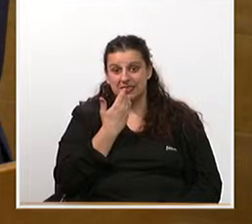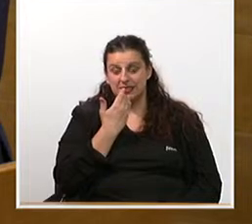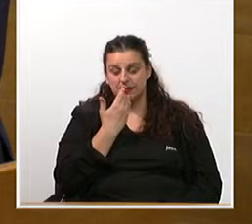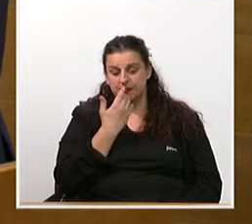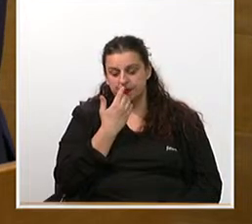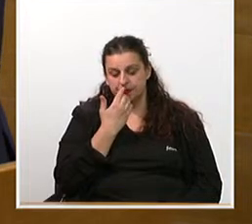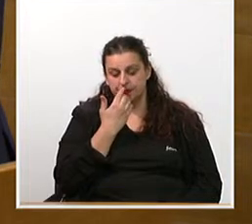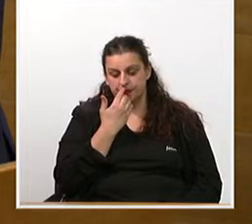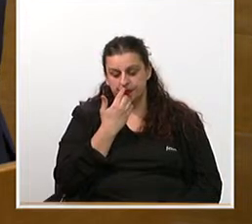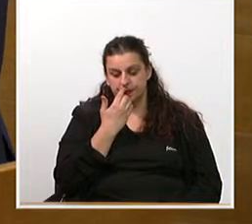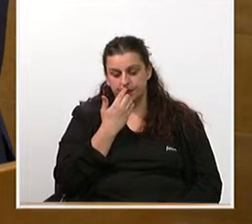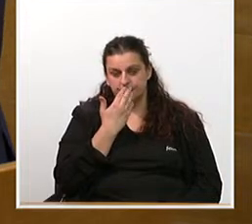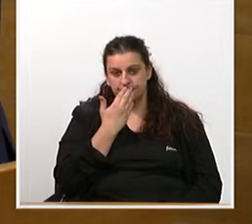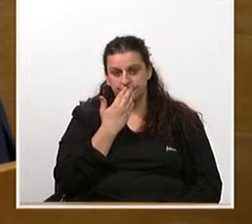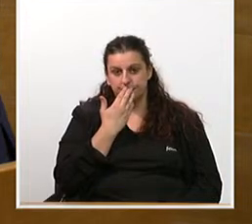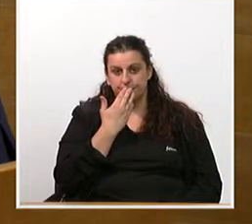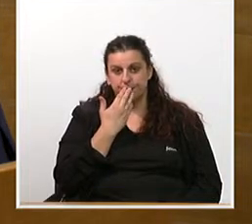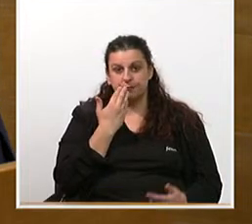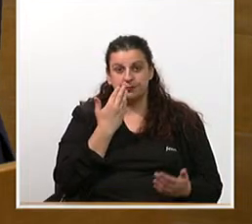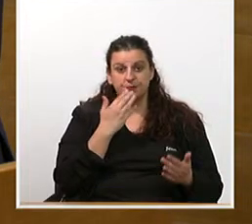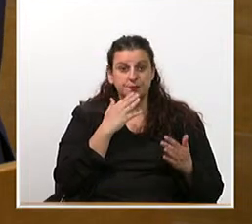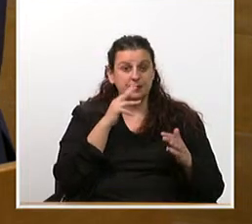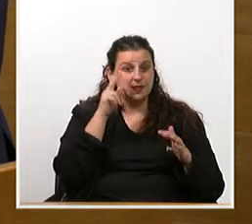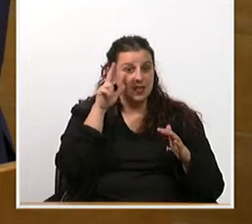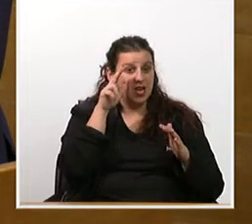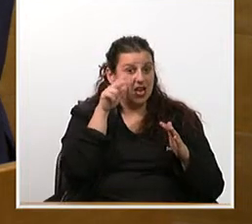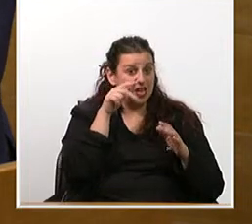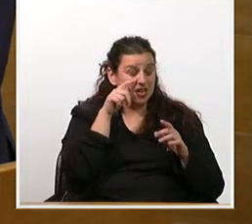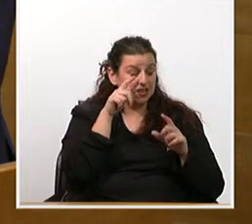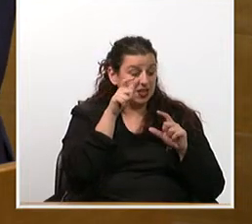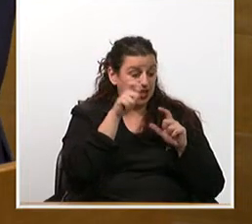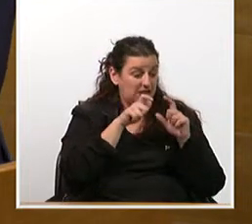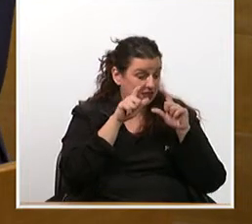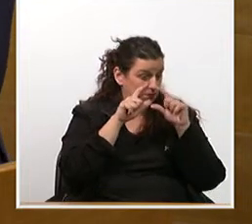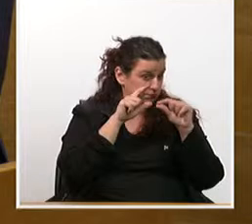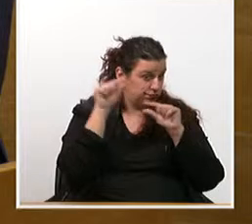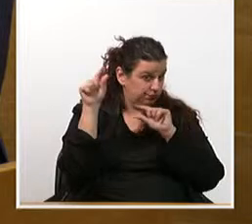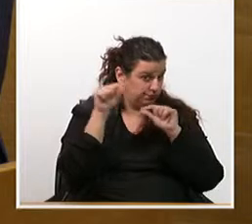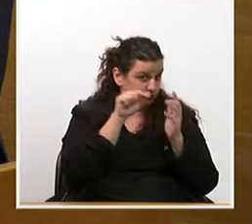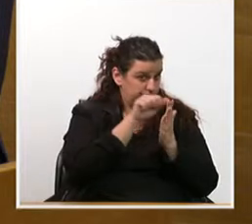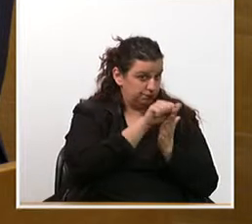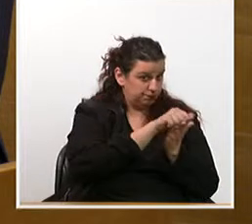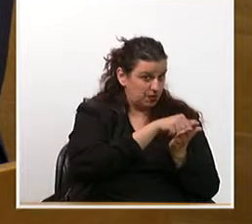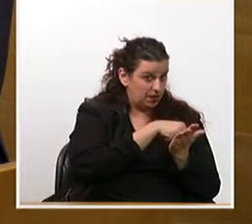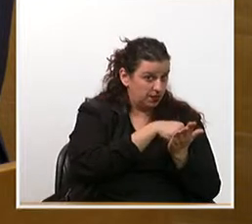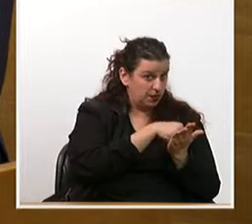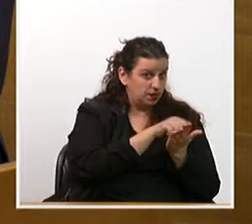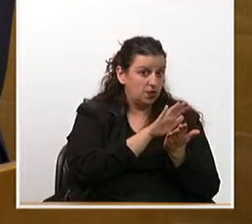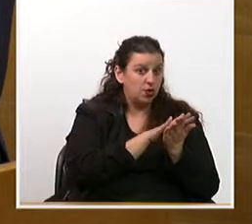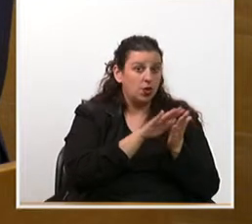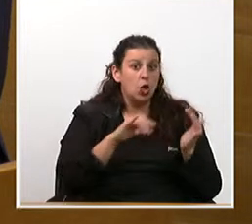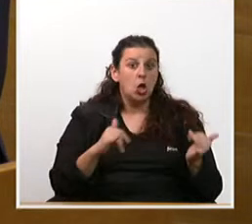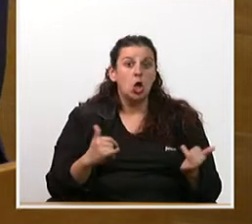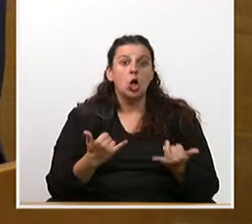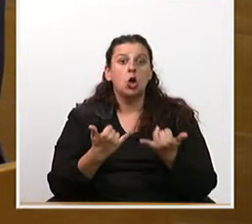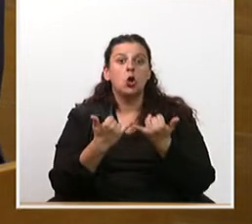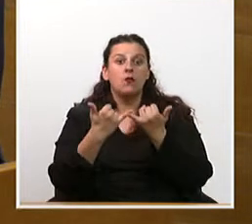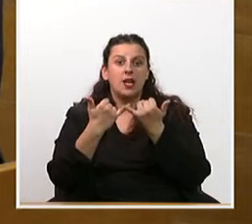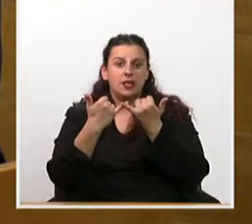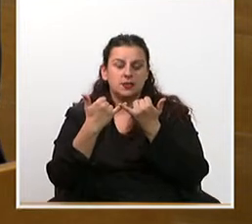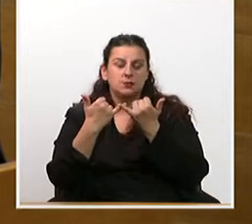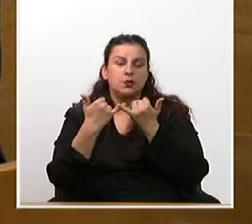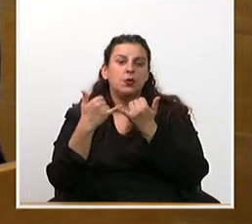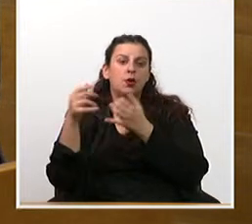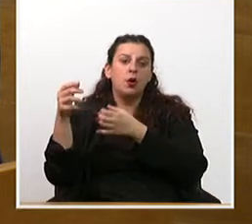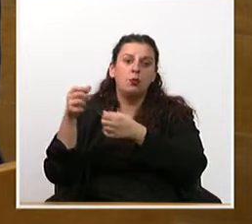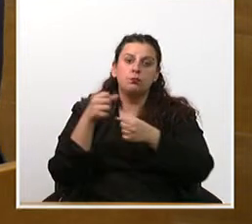eh Vaciando alicante de alicantinos eh Ya se encargará el globalismo de llenar la ciudad